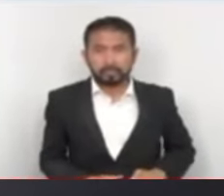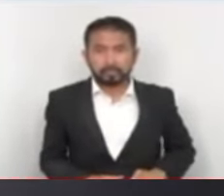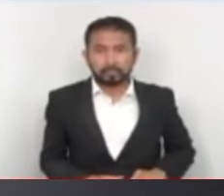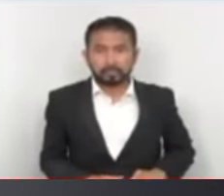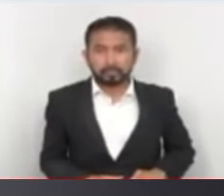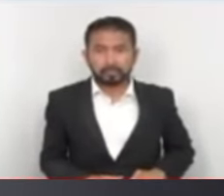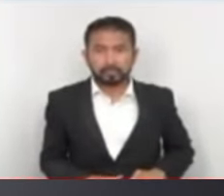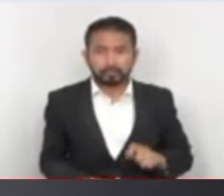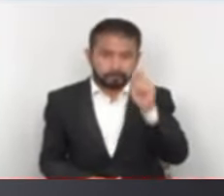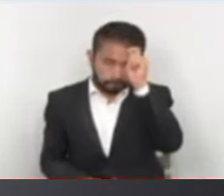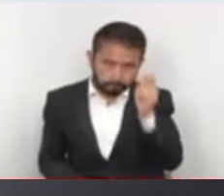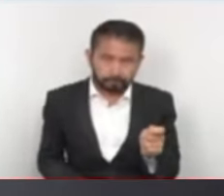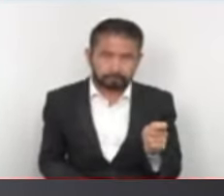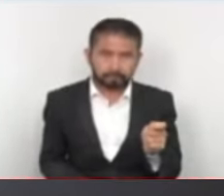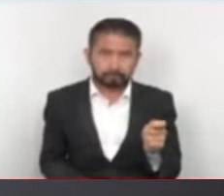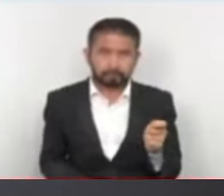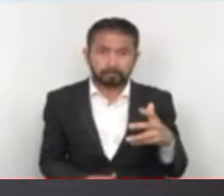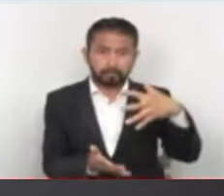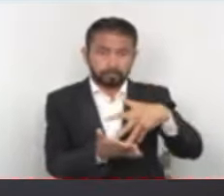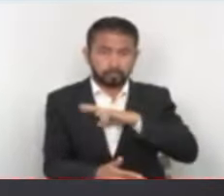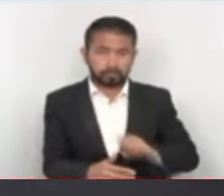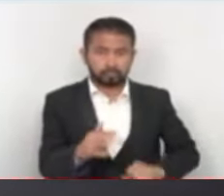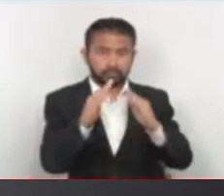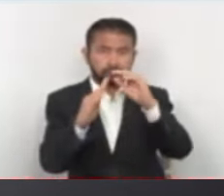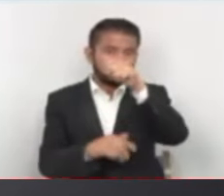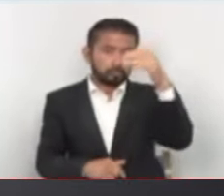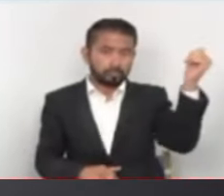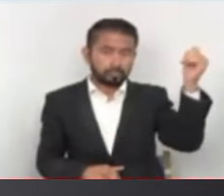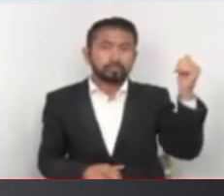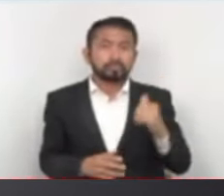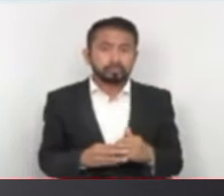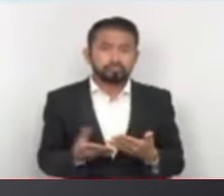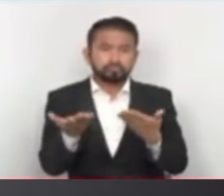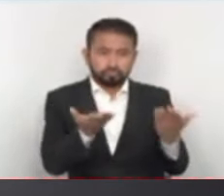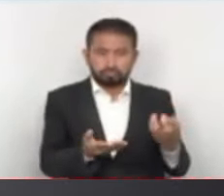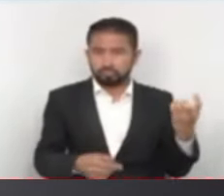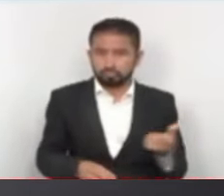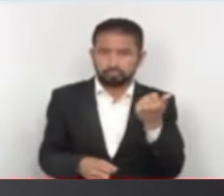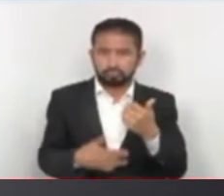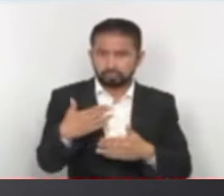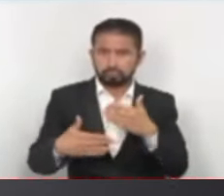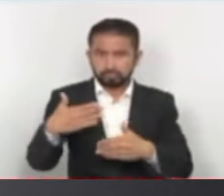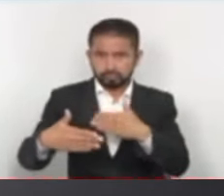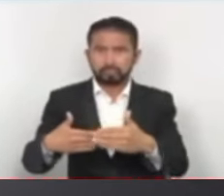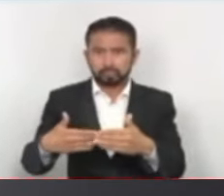de honrarlos a ellos, facilitándoles los medios y los